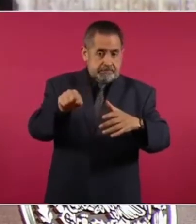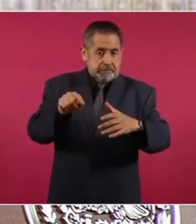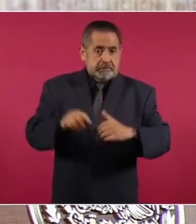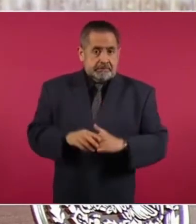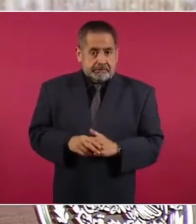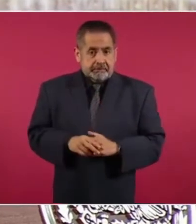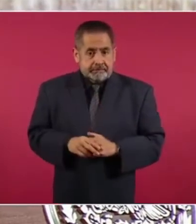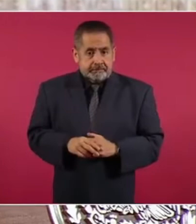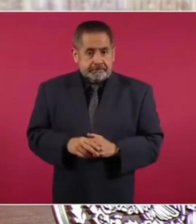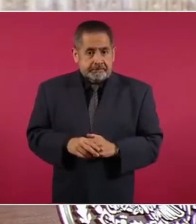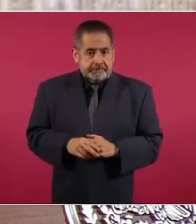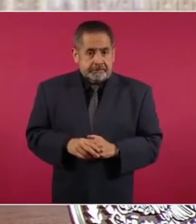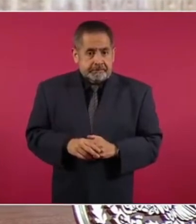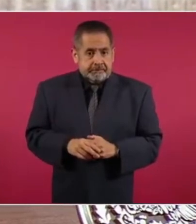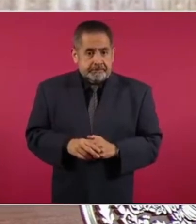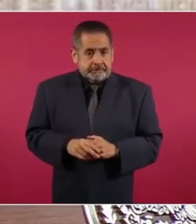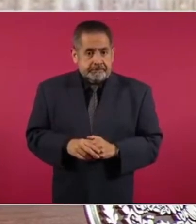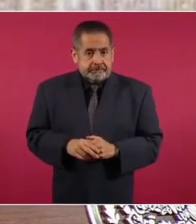hay